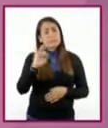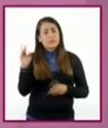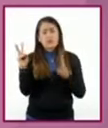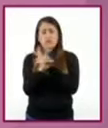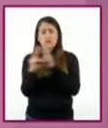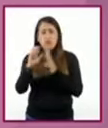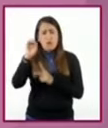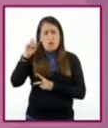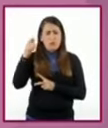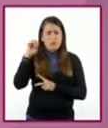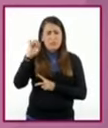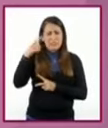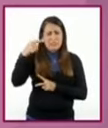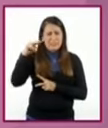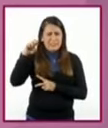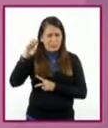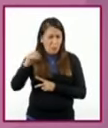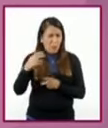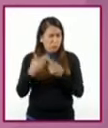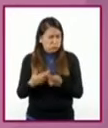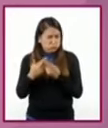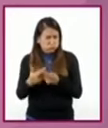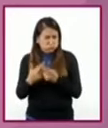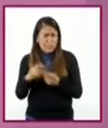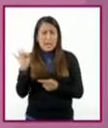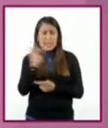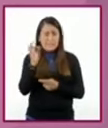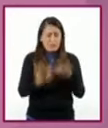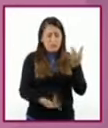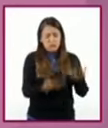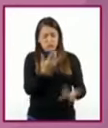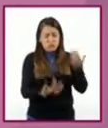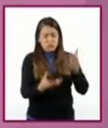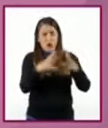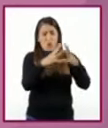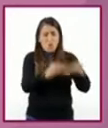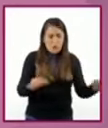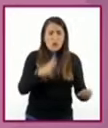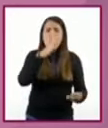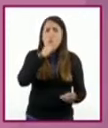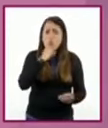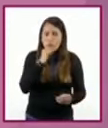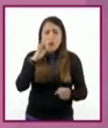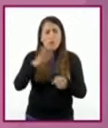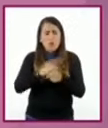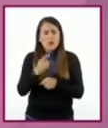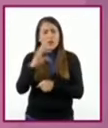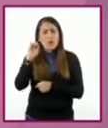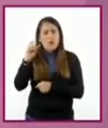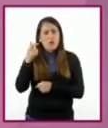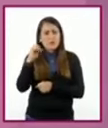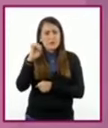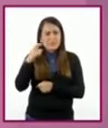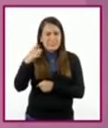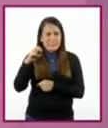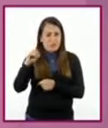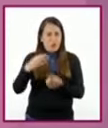prácticamente sería imposible apagar un incendio, pues la presencia de oxígeno favorece la combustión